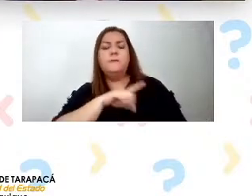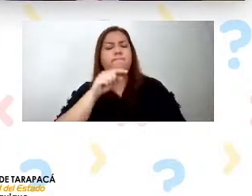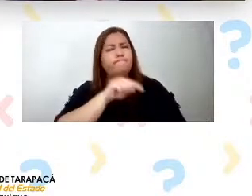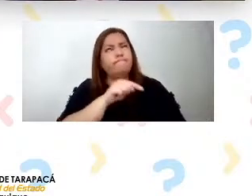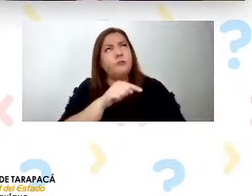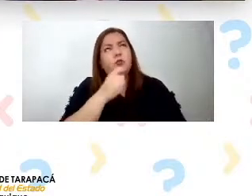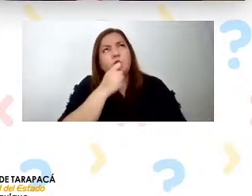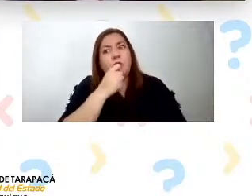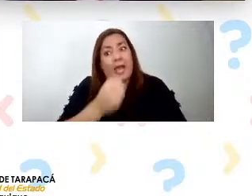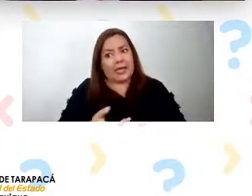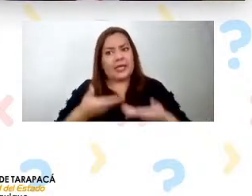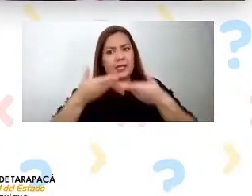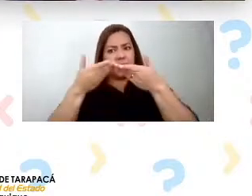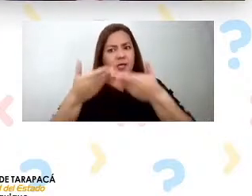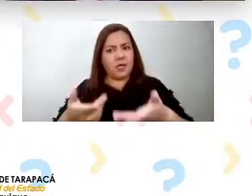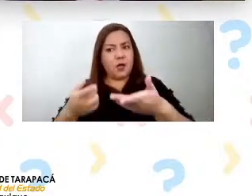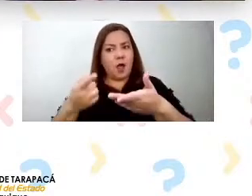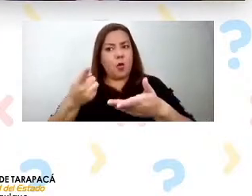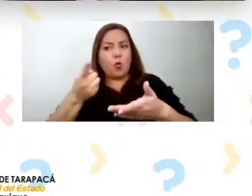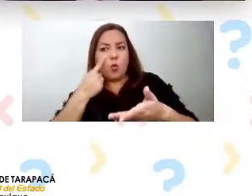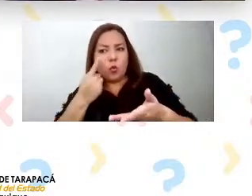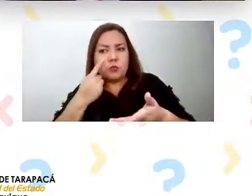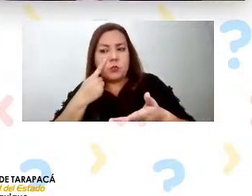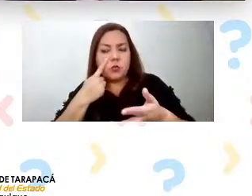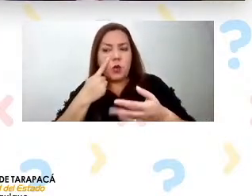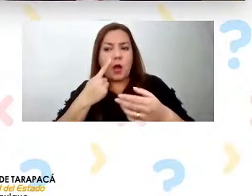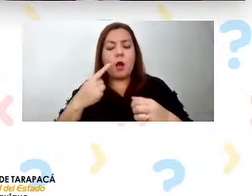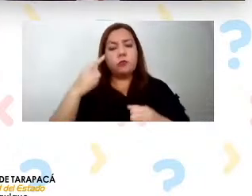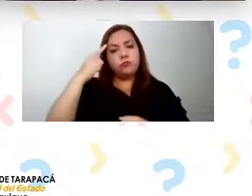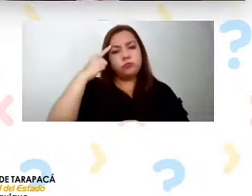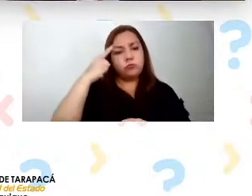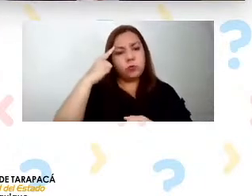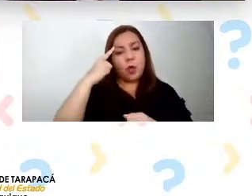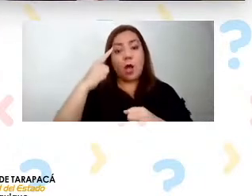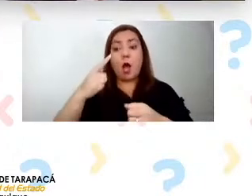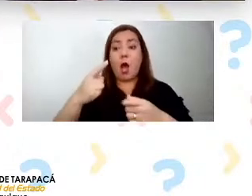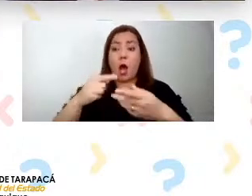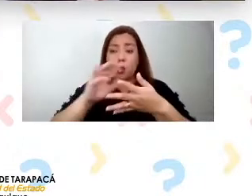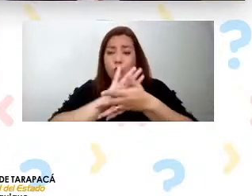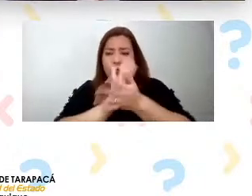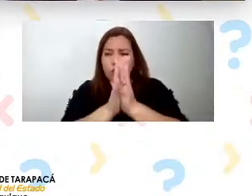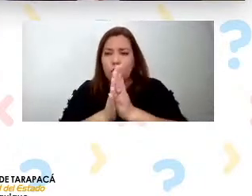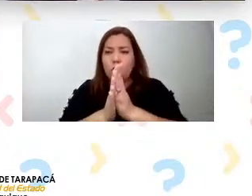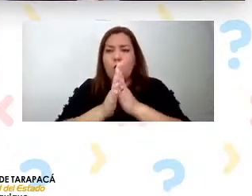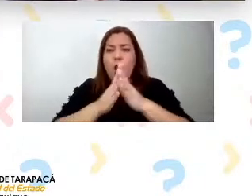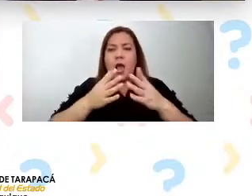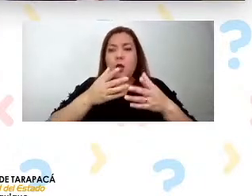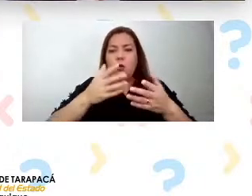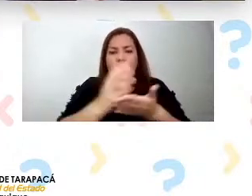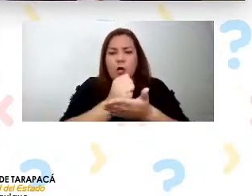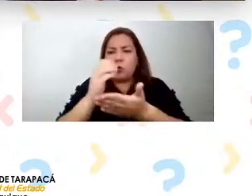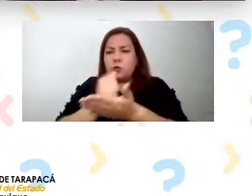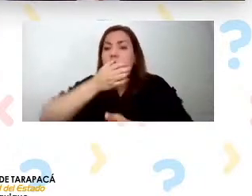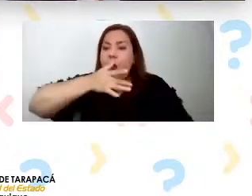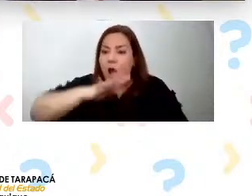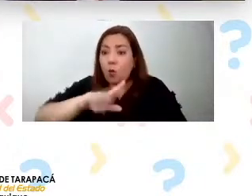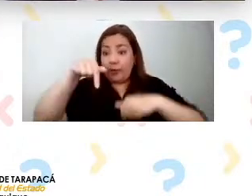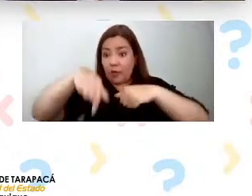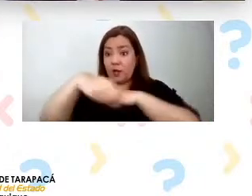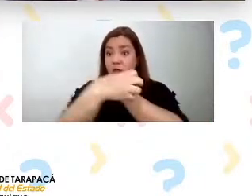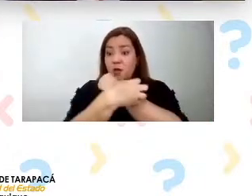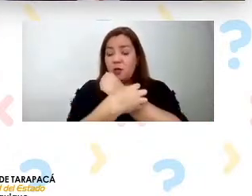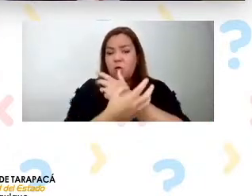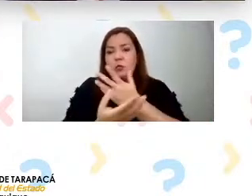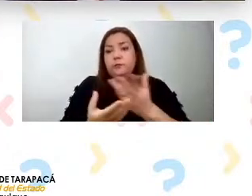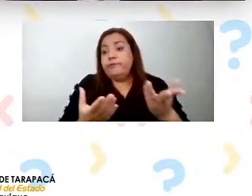un conocimiento en relación a los recursos hídricos de la región. De allí entonces que